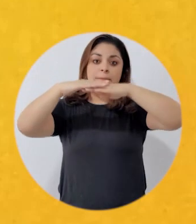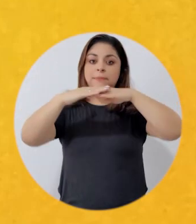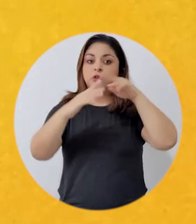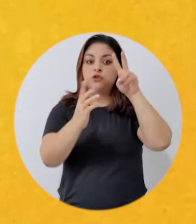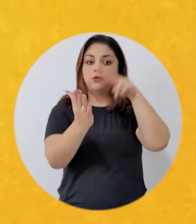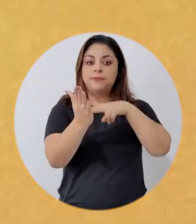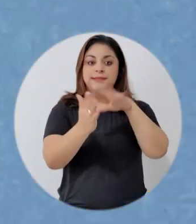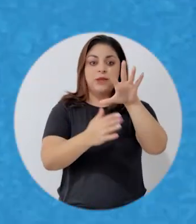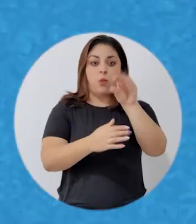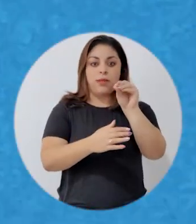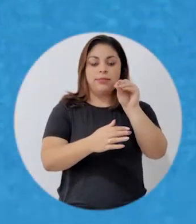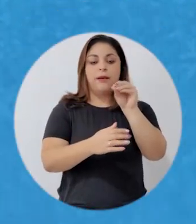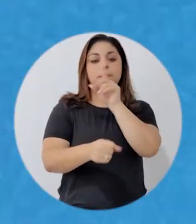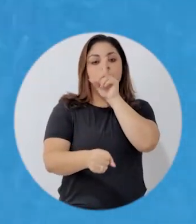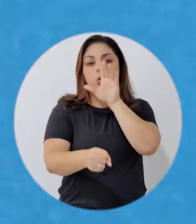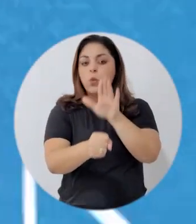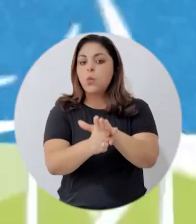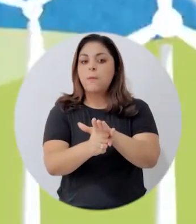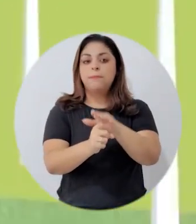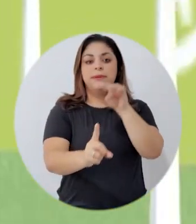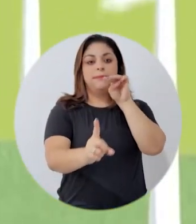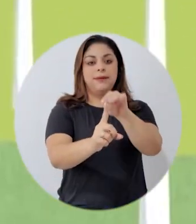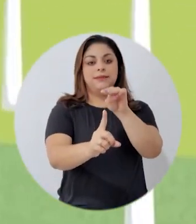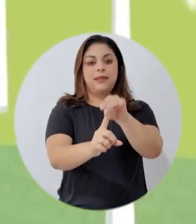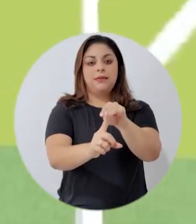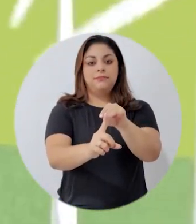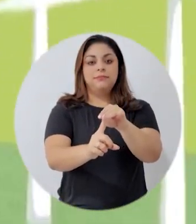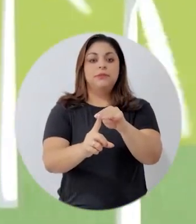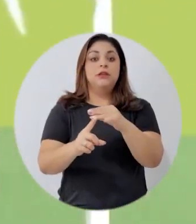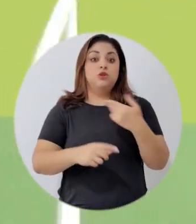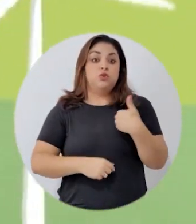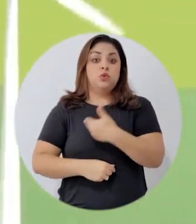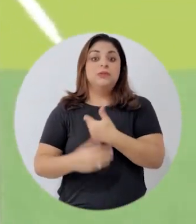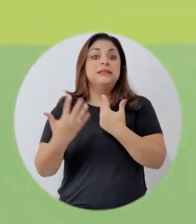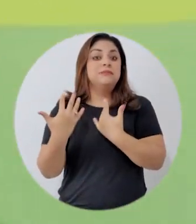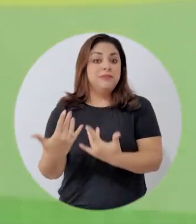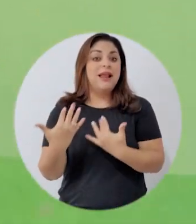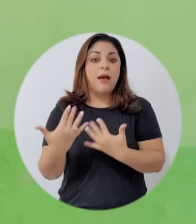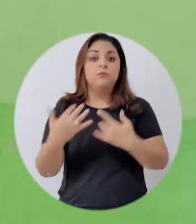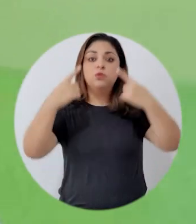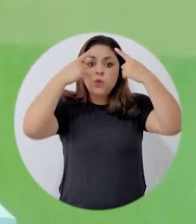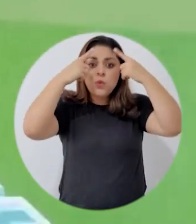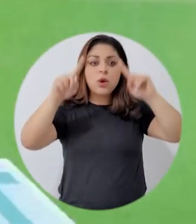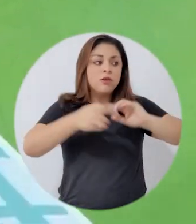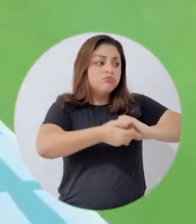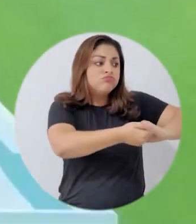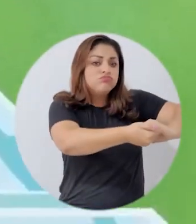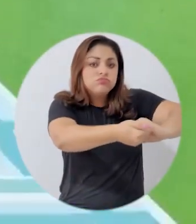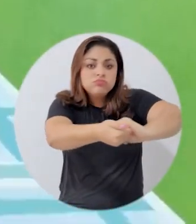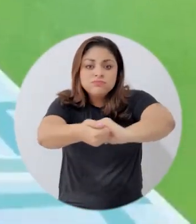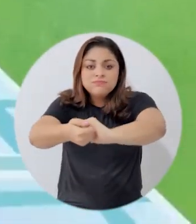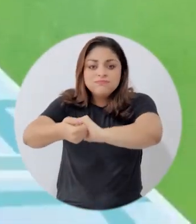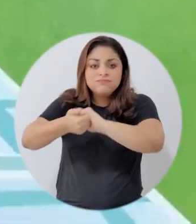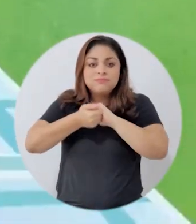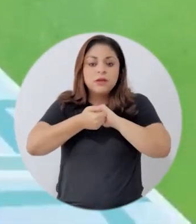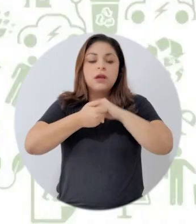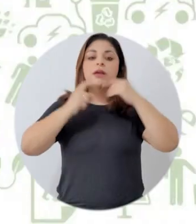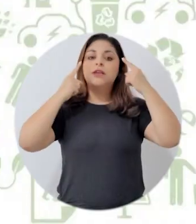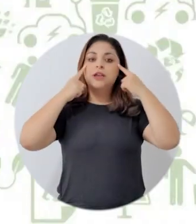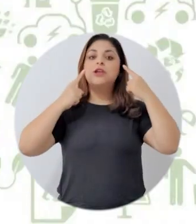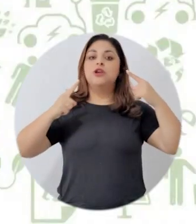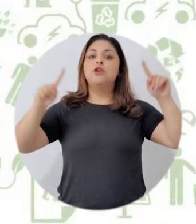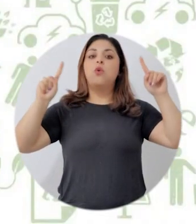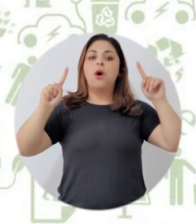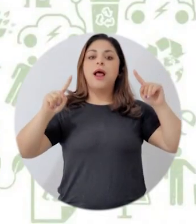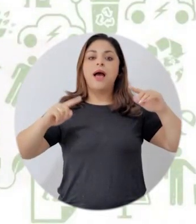Ajá. Con base en esa línea base, esperamos hacer nuestra cooperativa y llegar a esa ecuación que hablábamos de poder